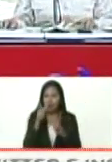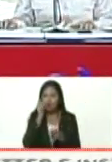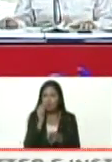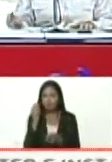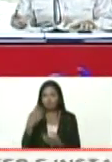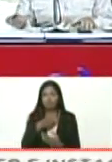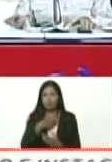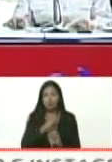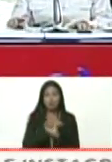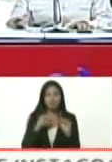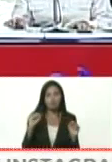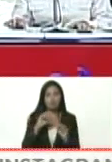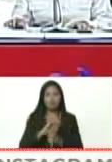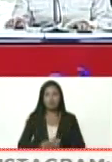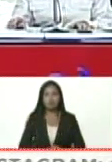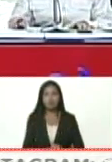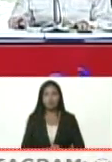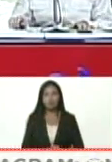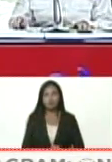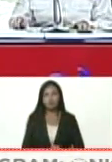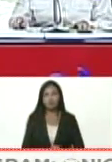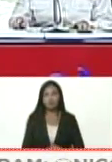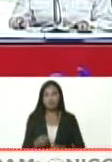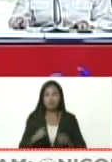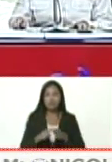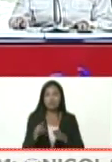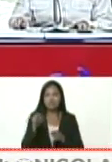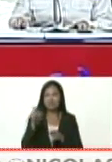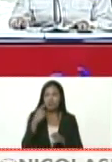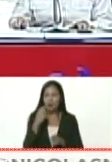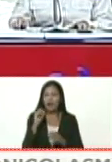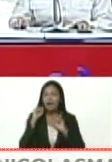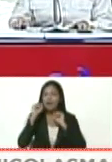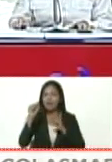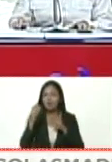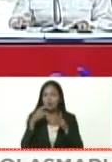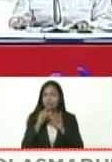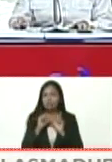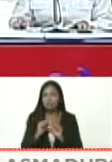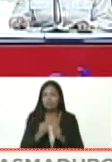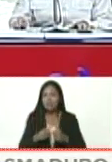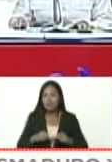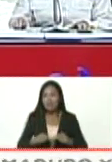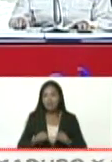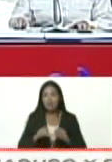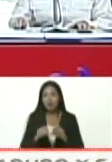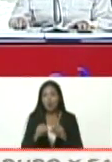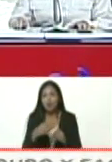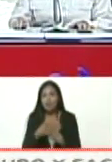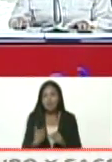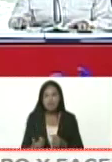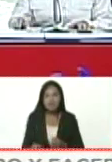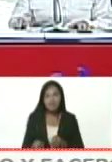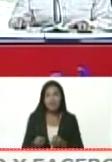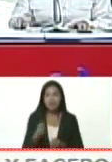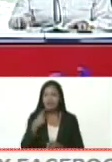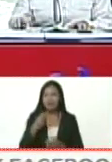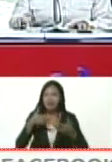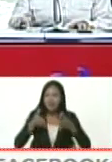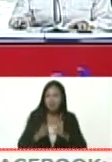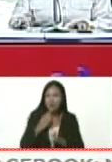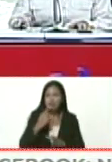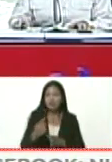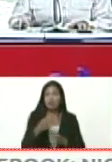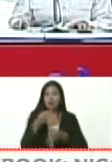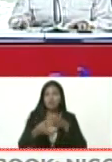incomparable. Tremenda revolcada, mire, Capriles se quedó con las ganas porque de él, desde que nació le dijeron,